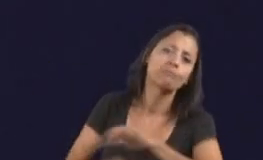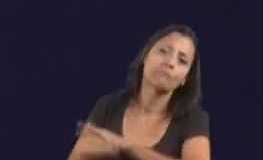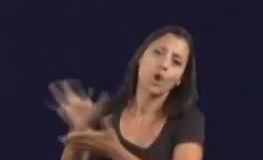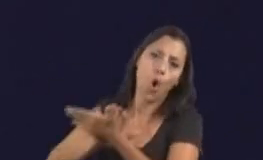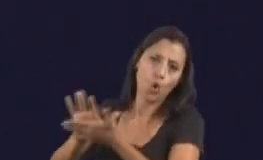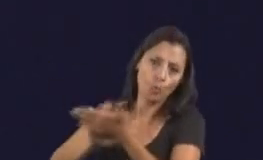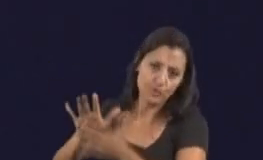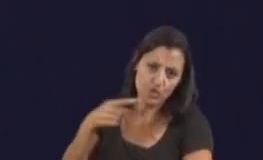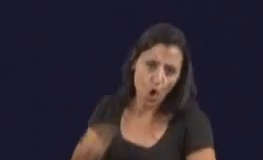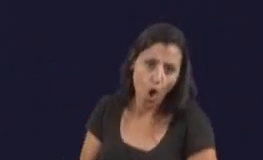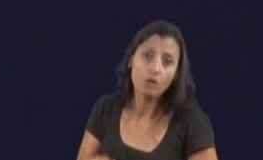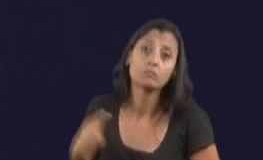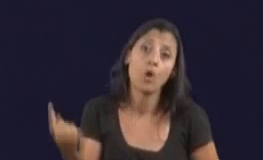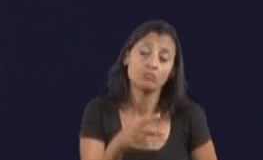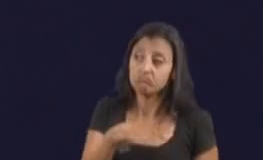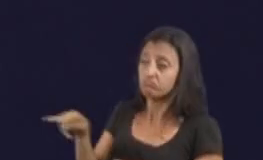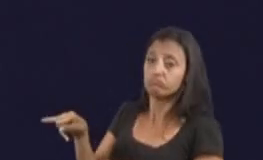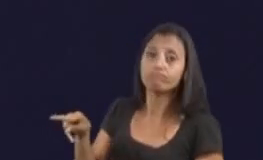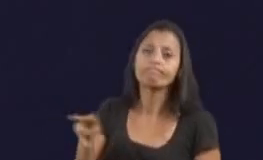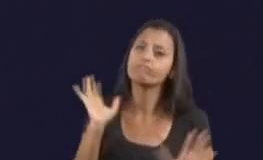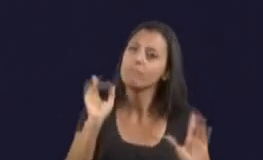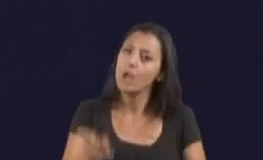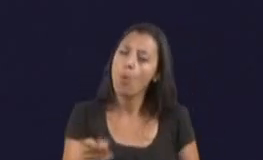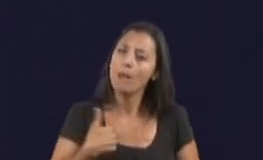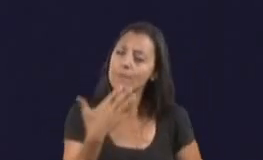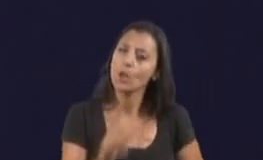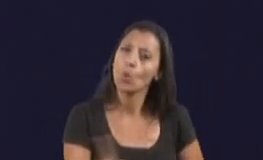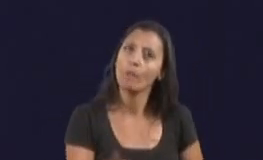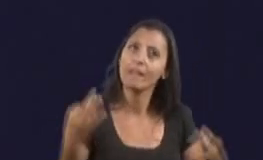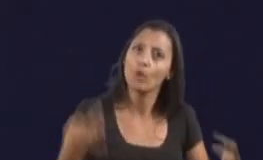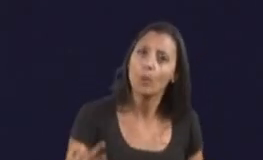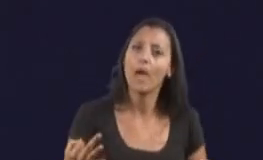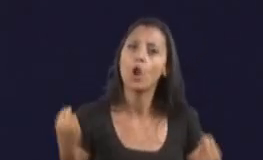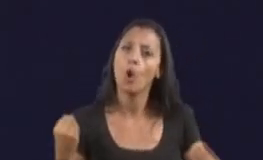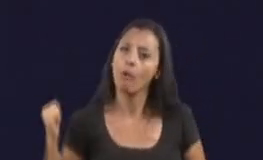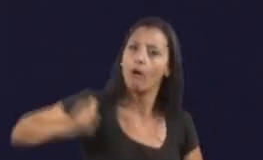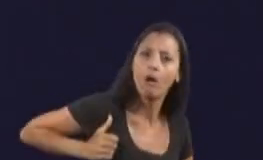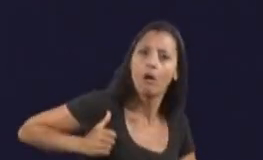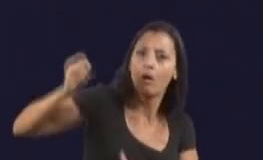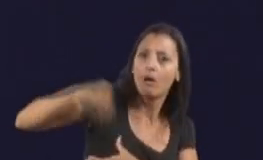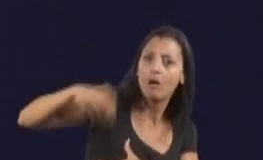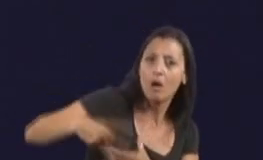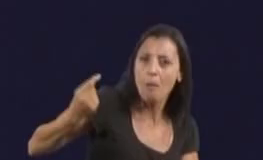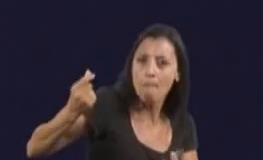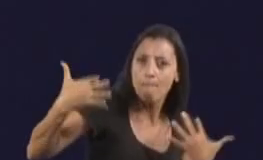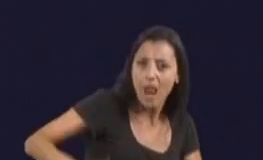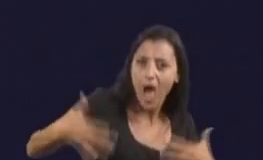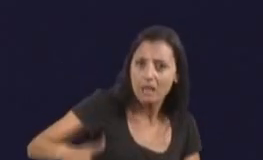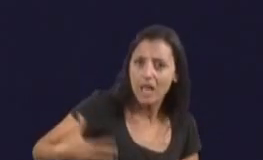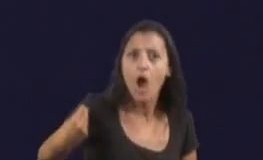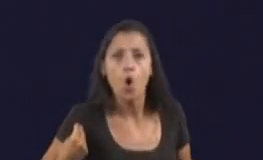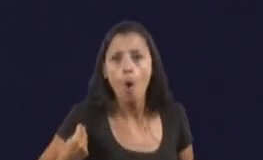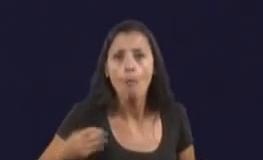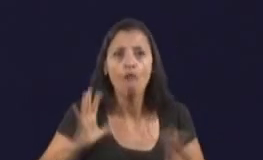todavía no hemos entendido bien cómo andaba con el dinero que andaba encima, y además con las causas abiertas